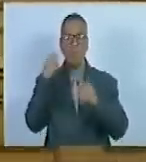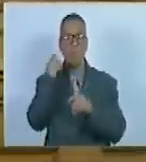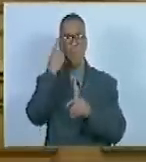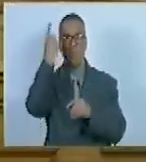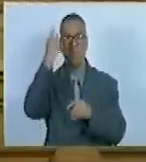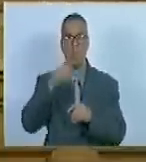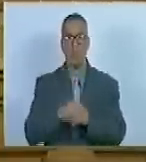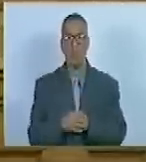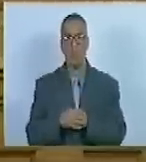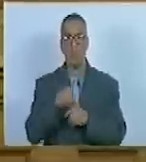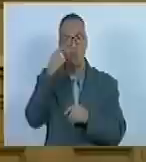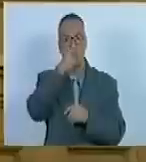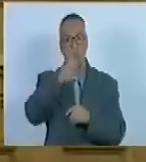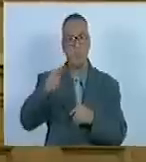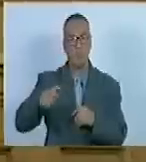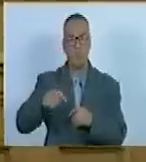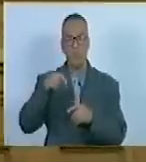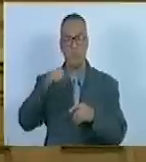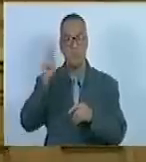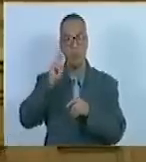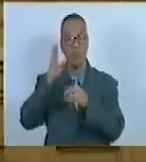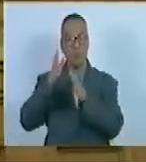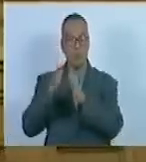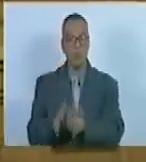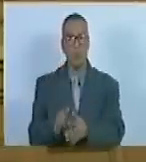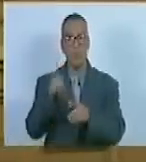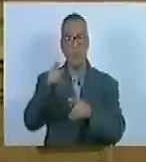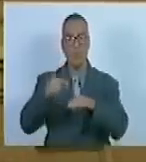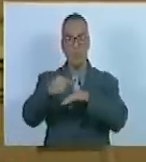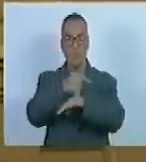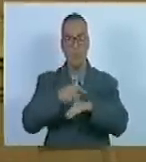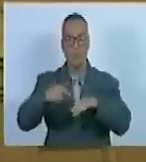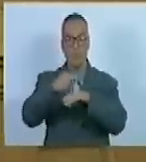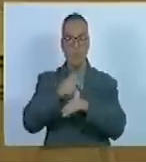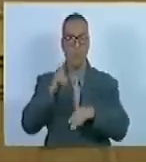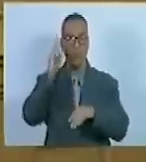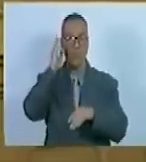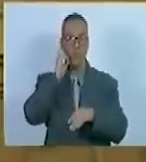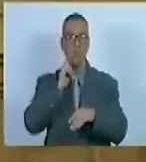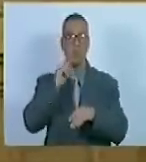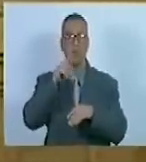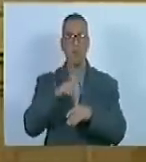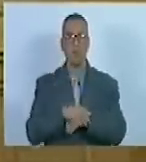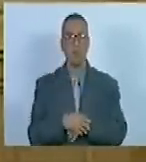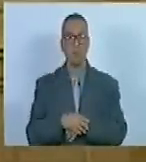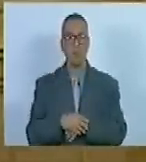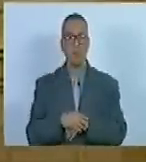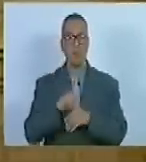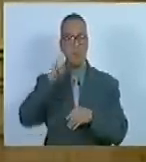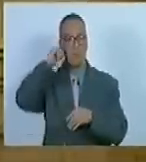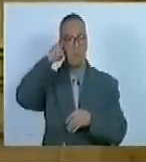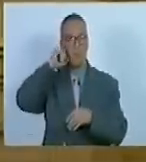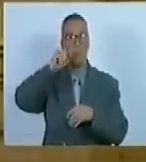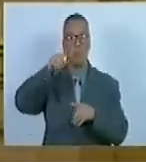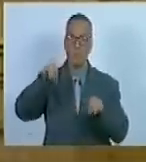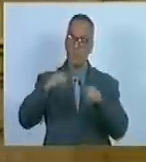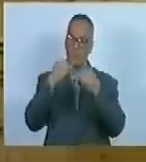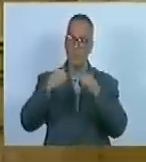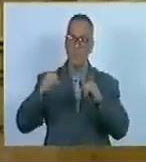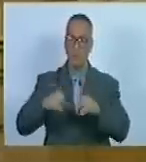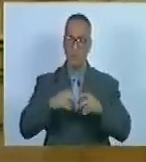gloriosa, el pueblo venezolano y el gobierno bolivariano conmemoran